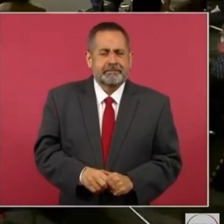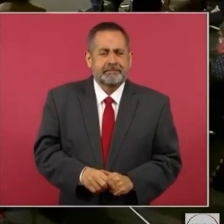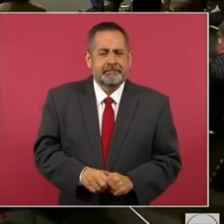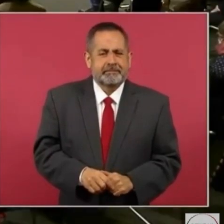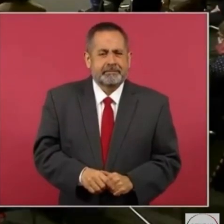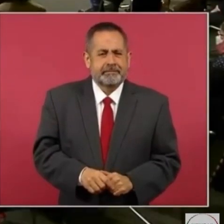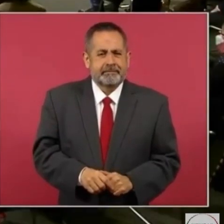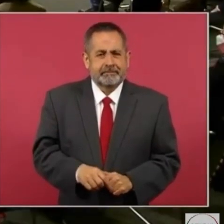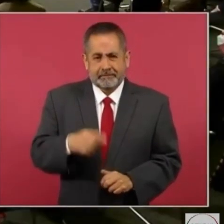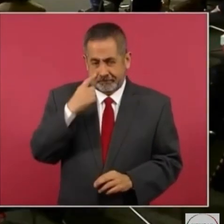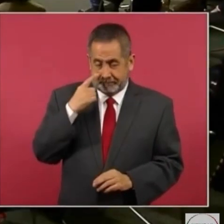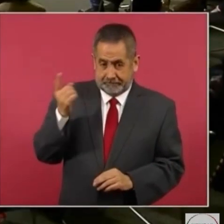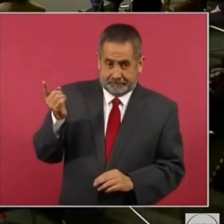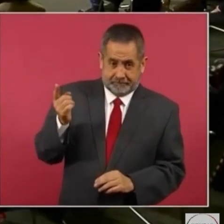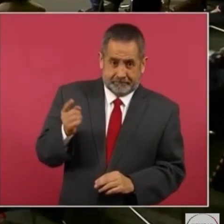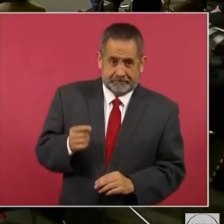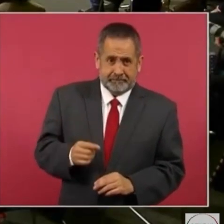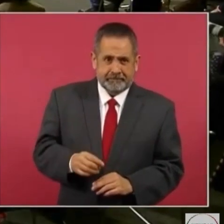Aquí está.